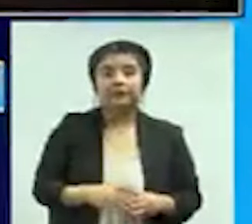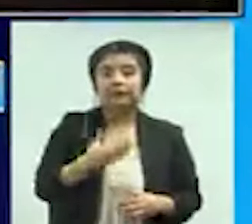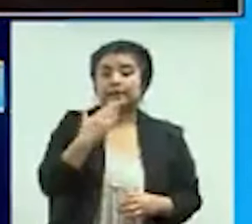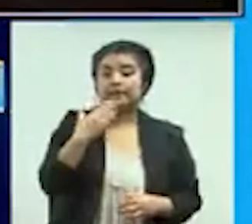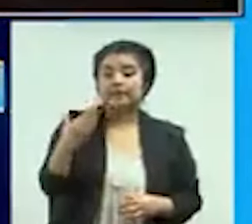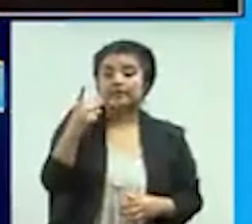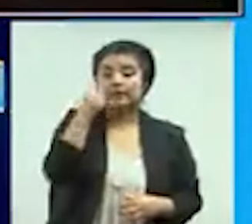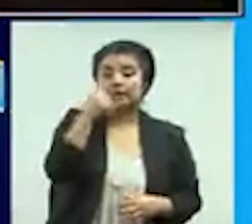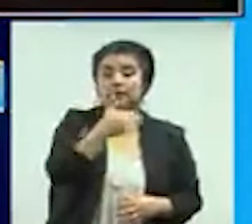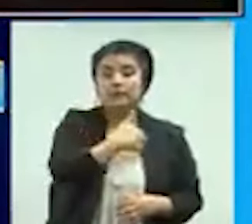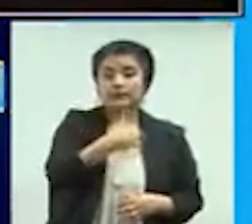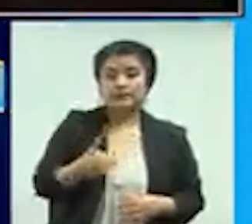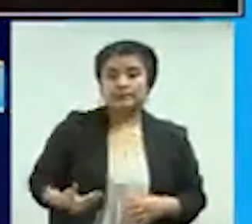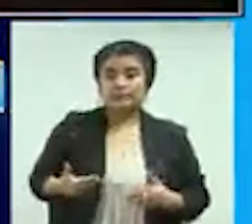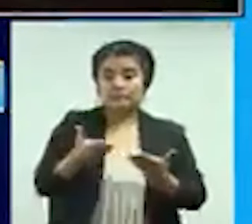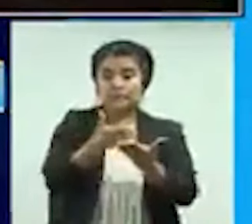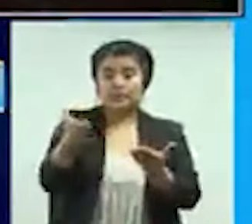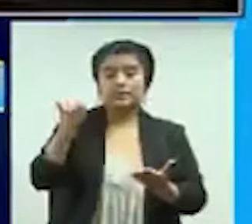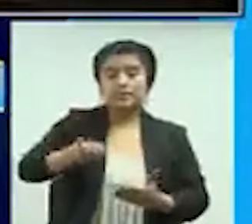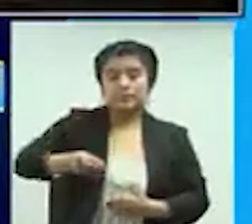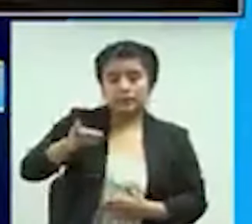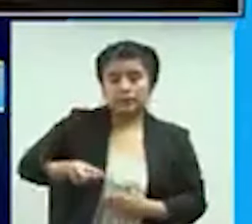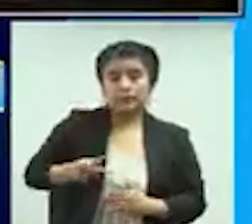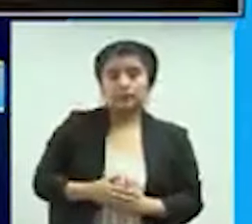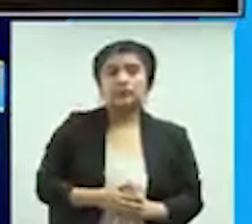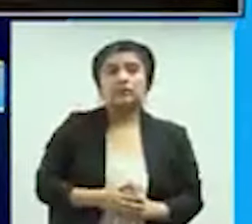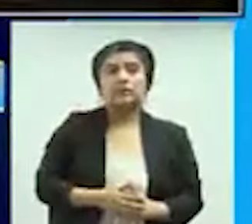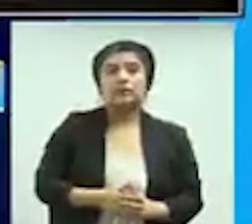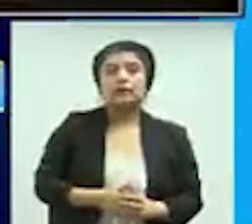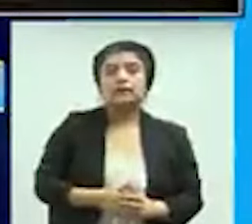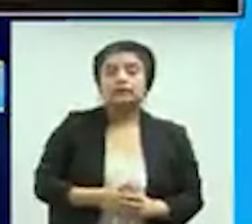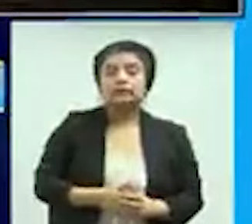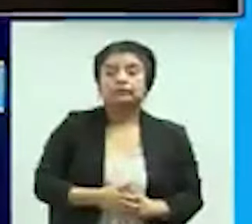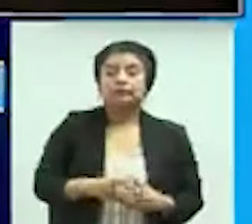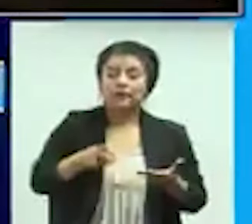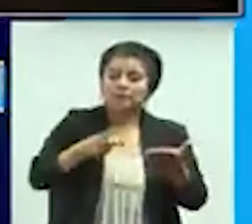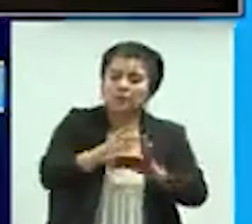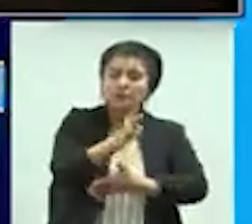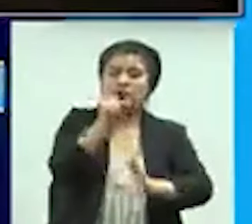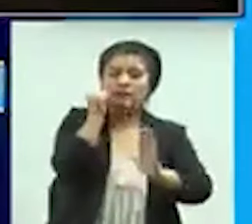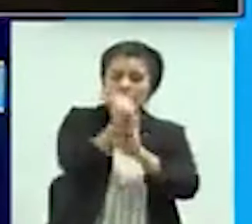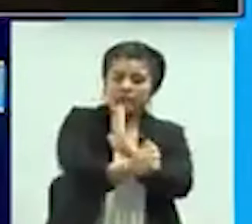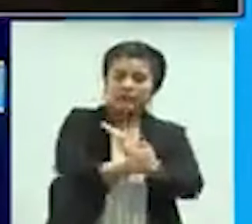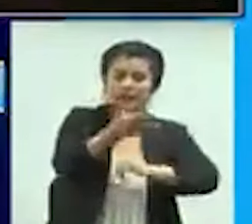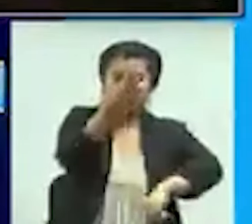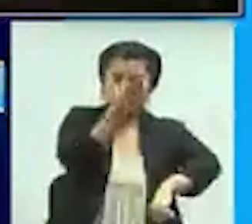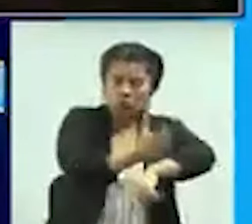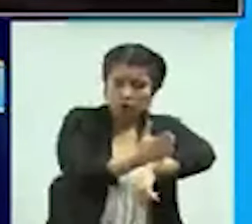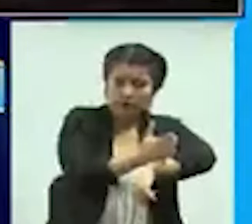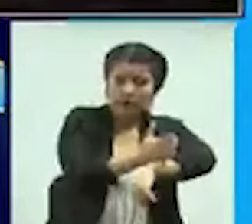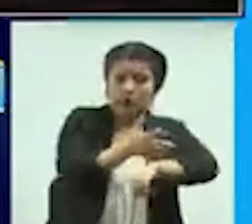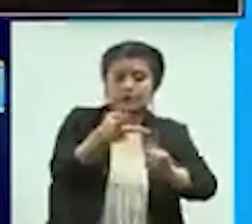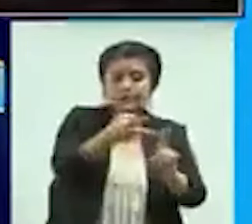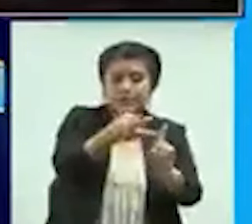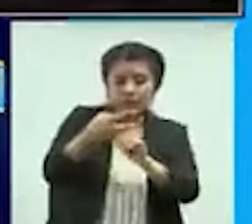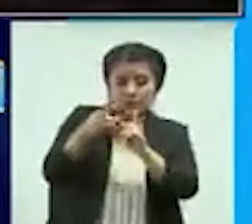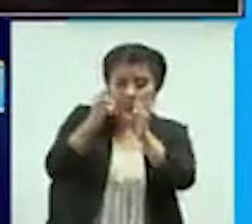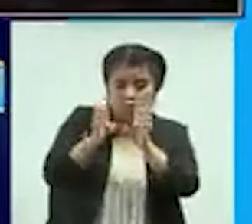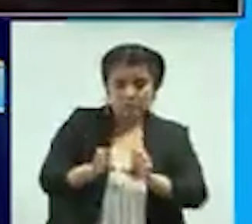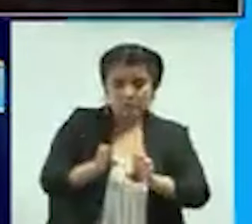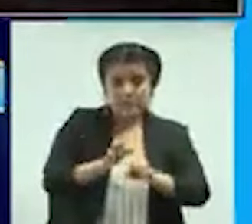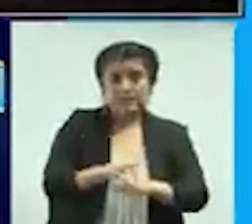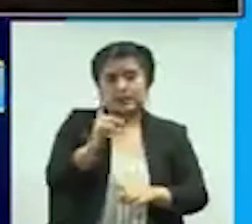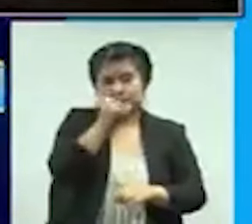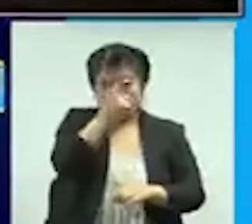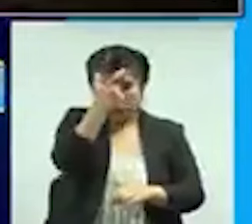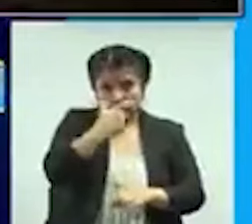Gracias, señor presidente. Honorable pleno, el asesinato, la violación, la mutilación y el secuestro de inocentes no